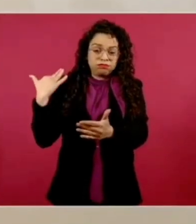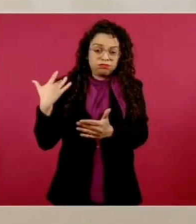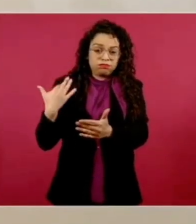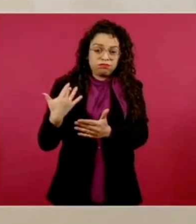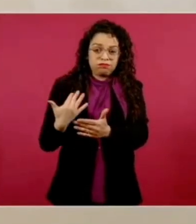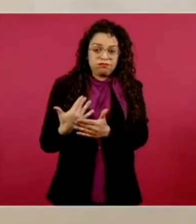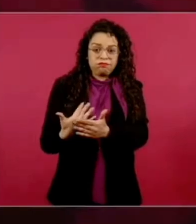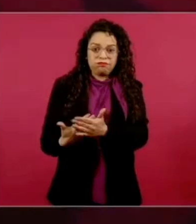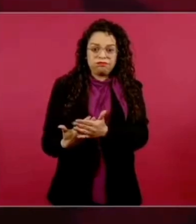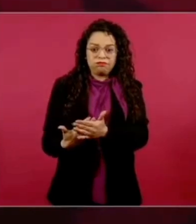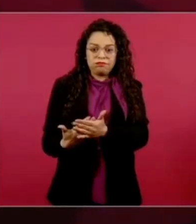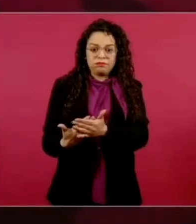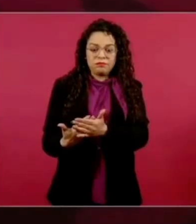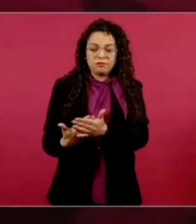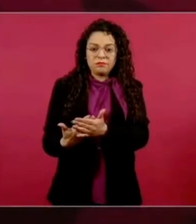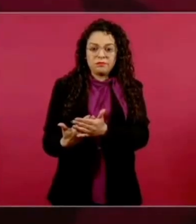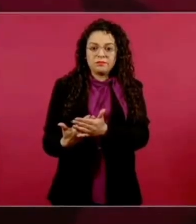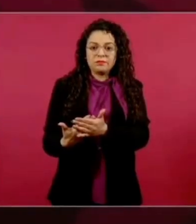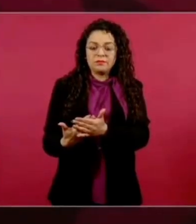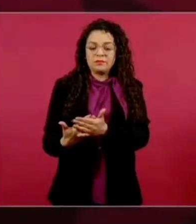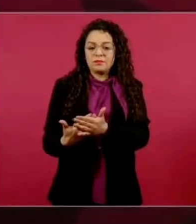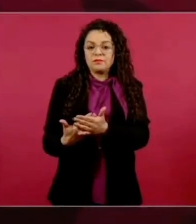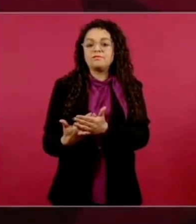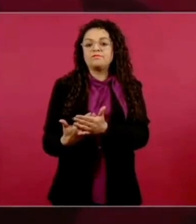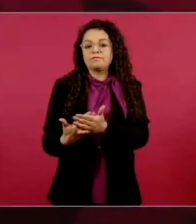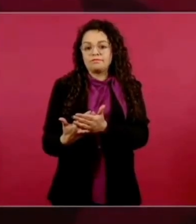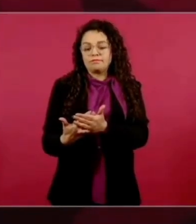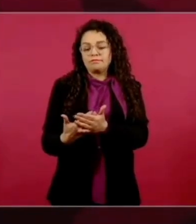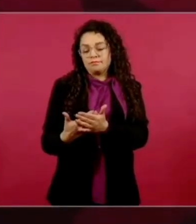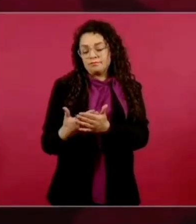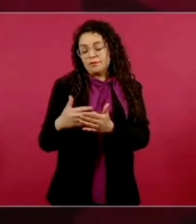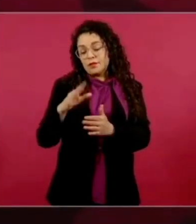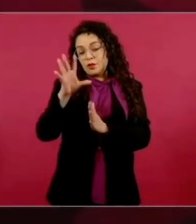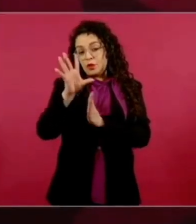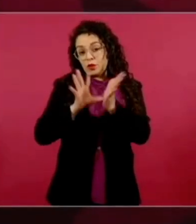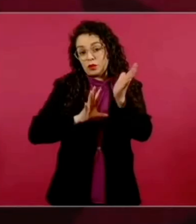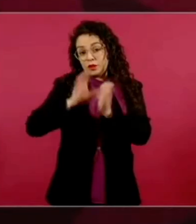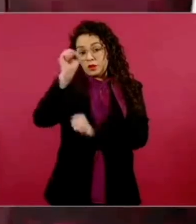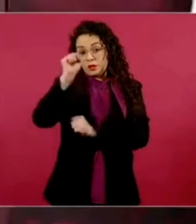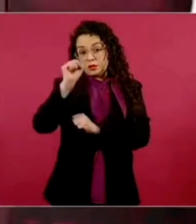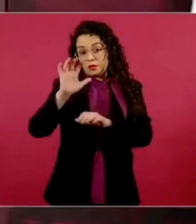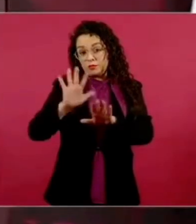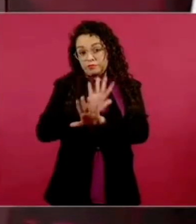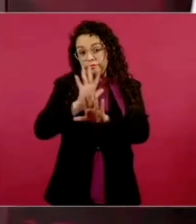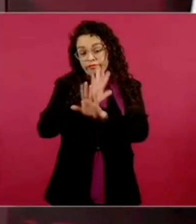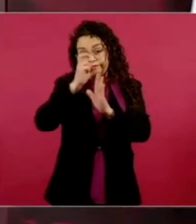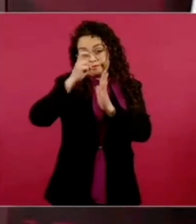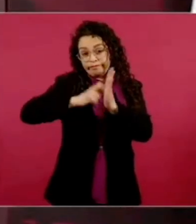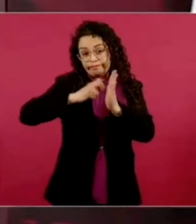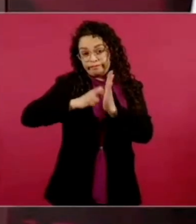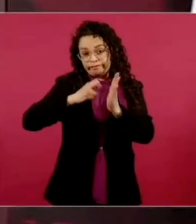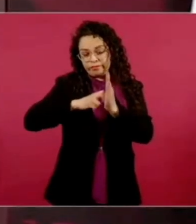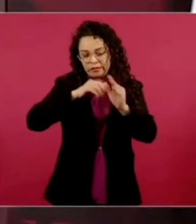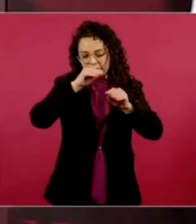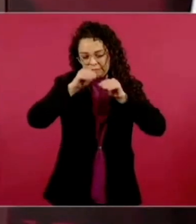se hagan reformas a la Constitución General, a la Carta Magna,